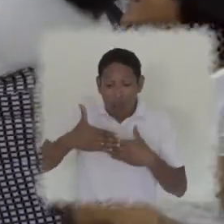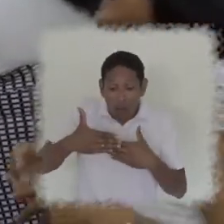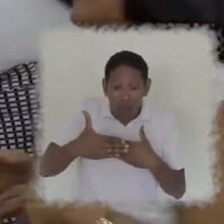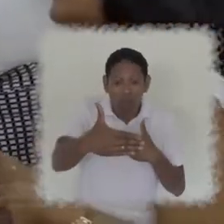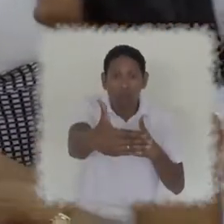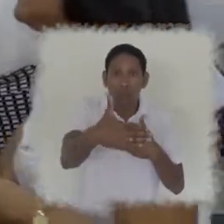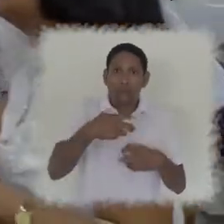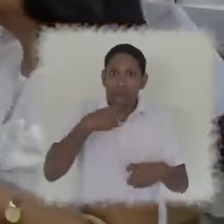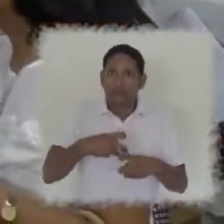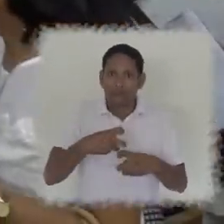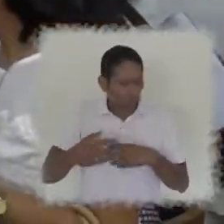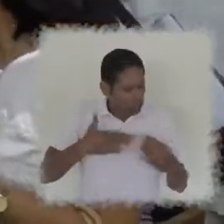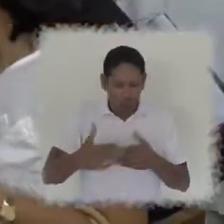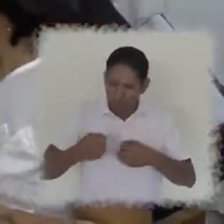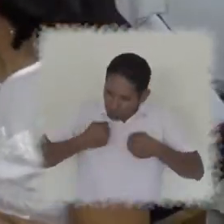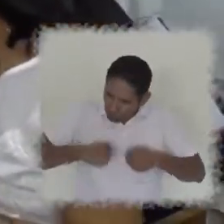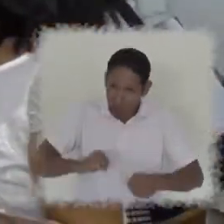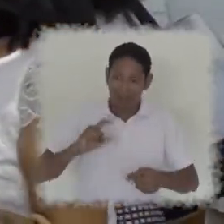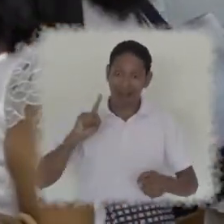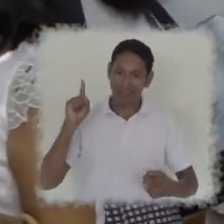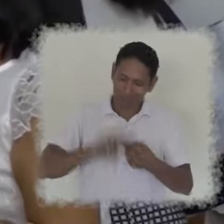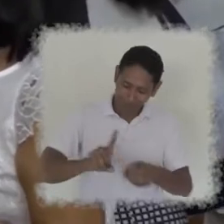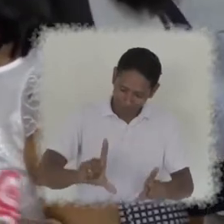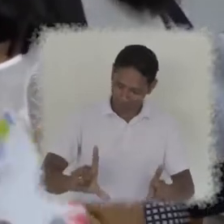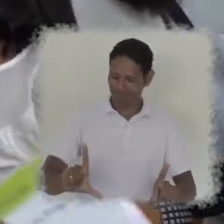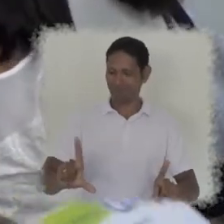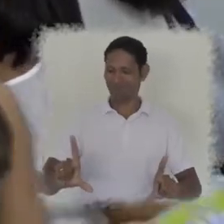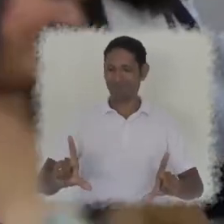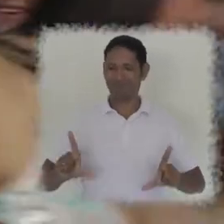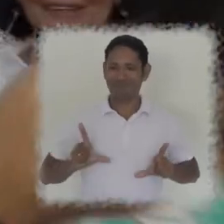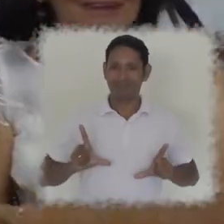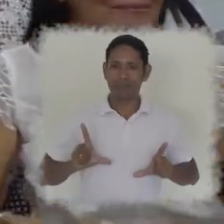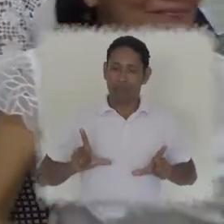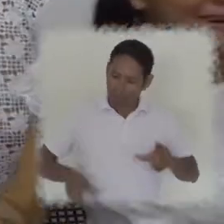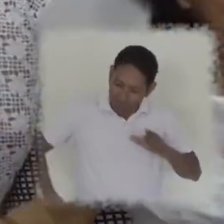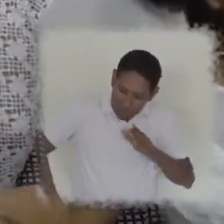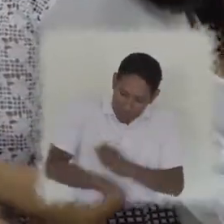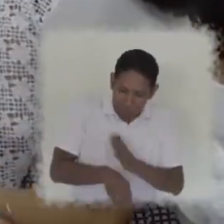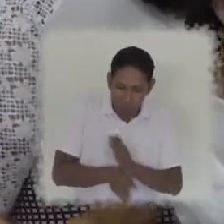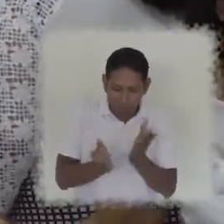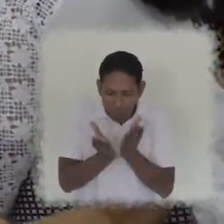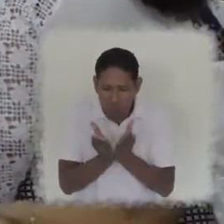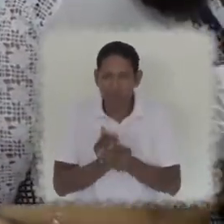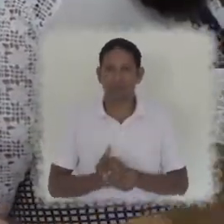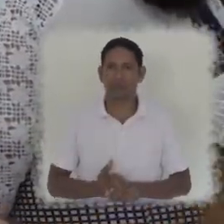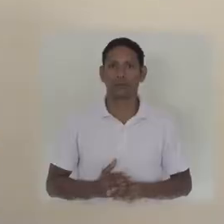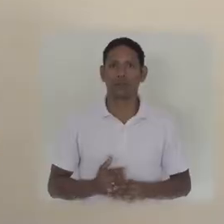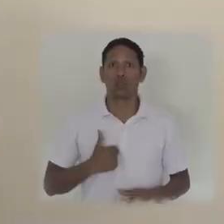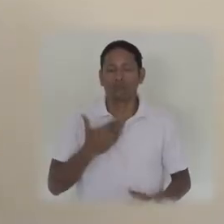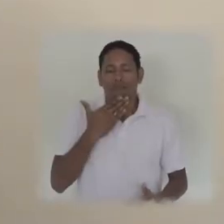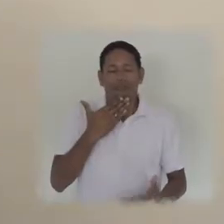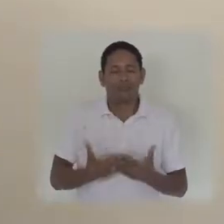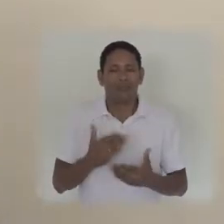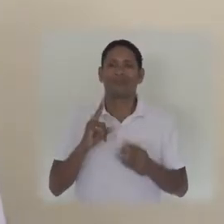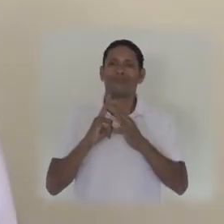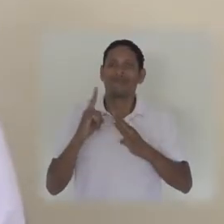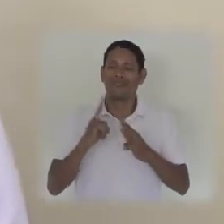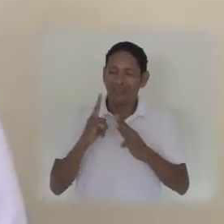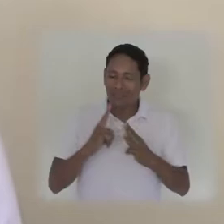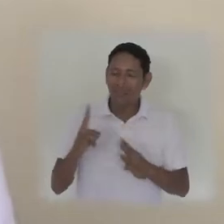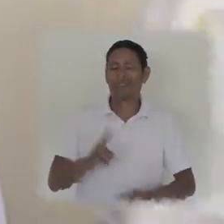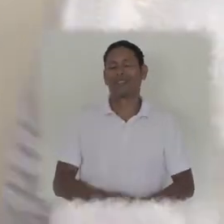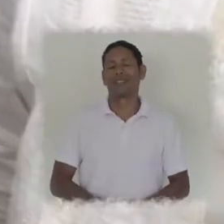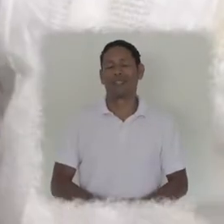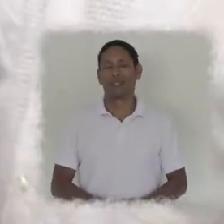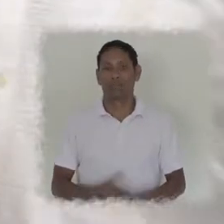que el camino todavía es duro y tenemos que seguir avanzando hasta el momento que nos graduemos. Y después de que nos graduemos, continuar estudiando. Le doy muchas gracias a la Universidad